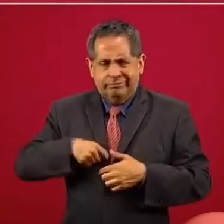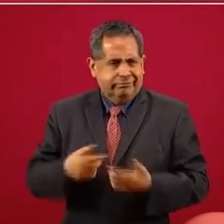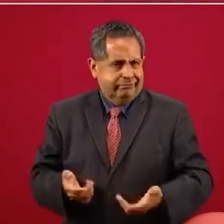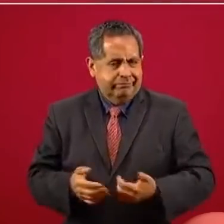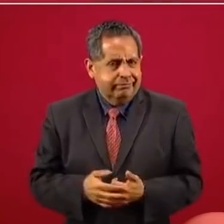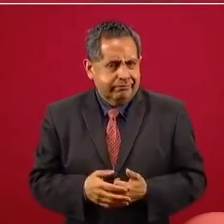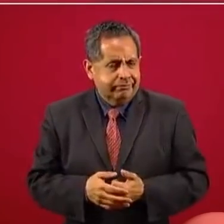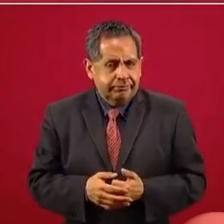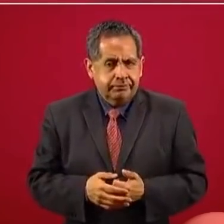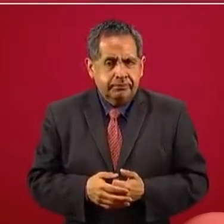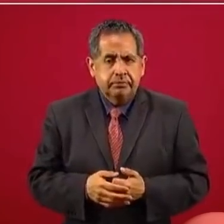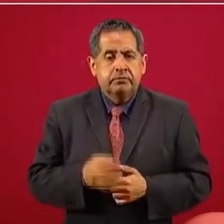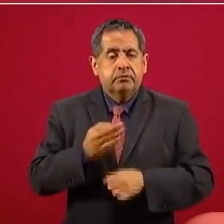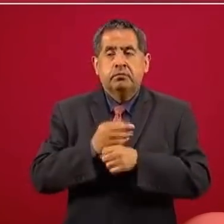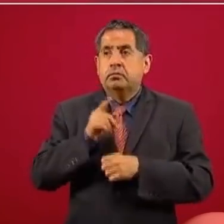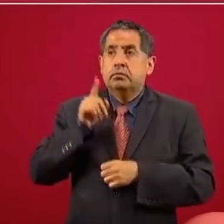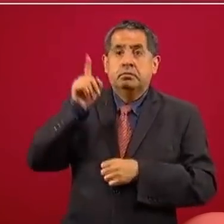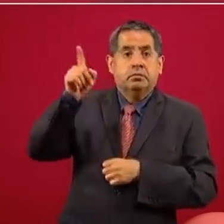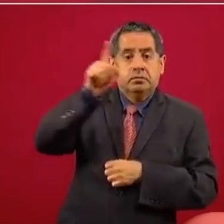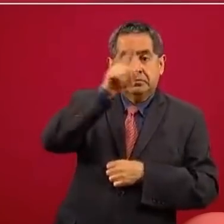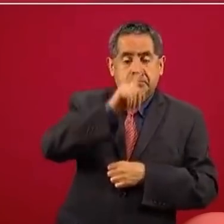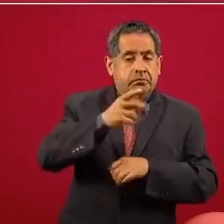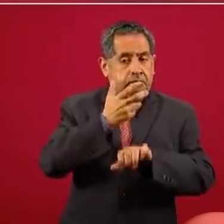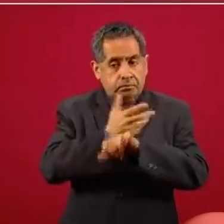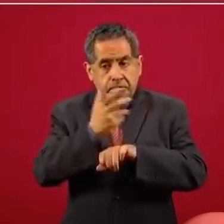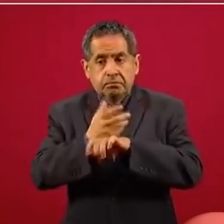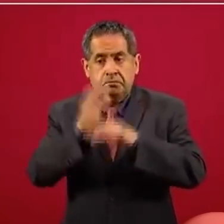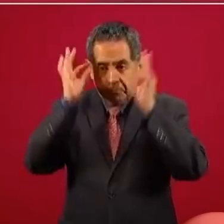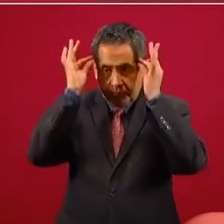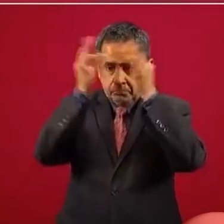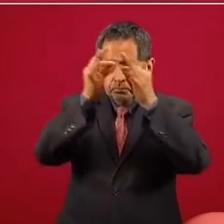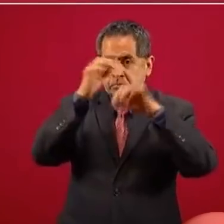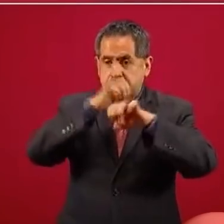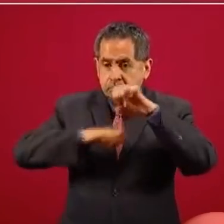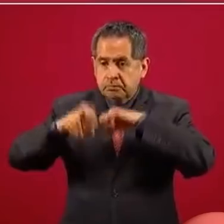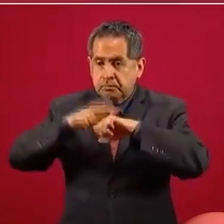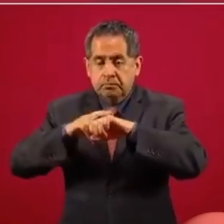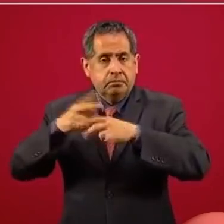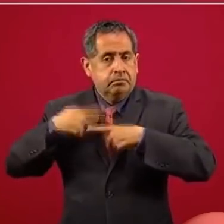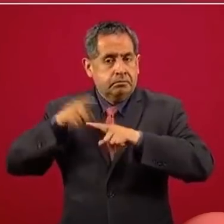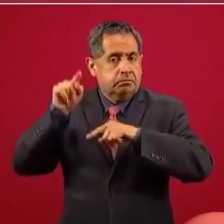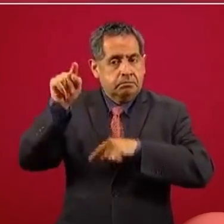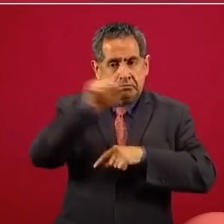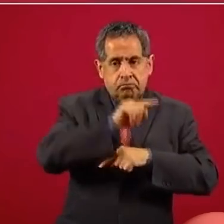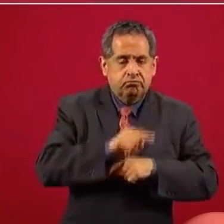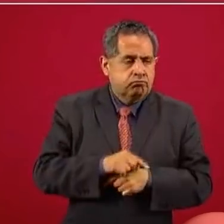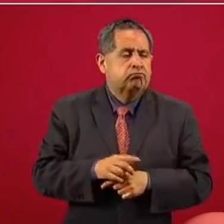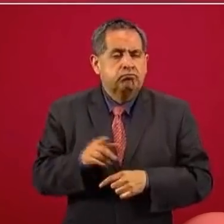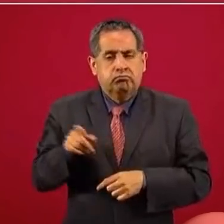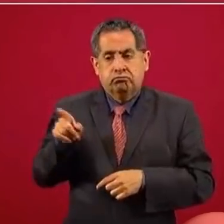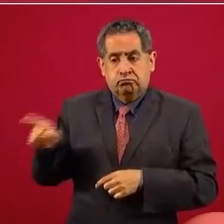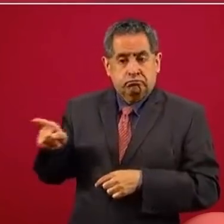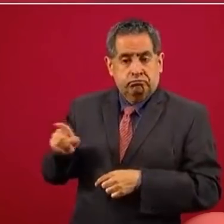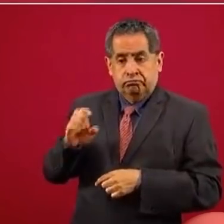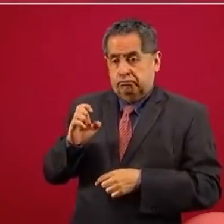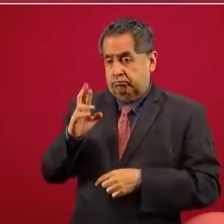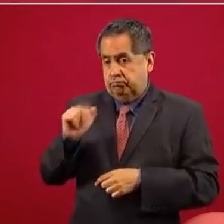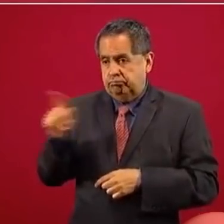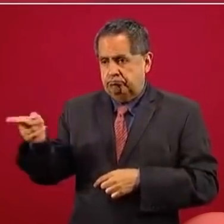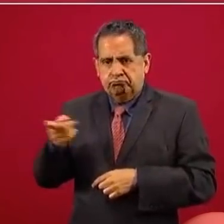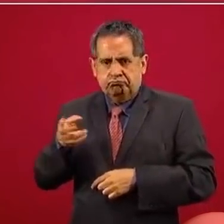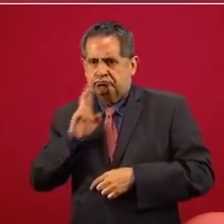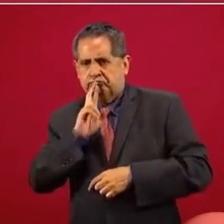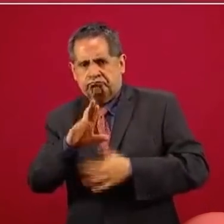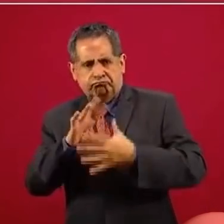cónsules en Estados Unidos y en otras partes, Marcelo va a